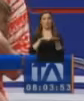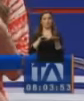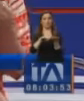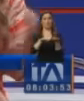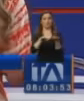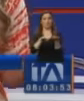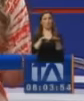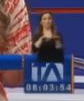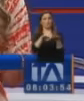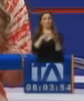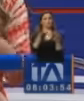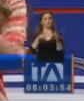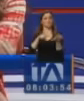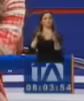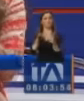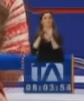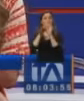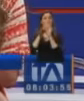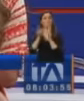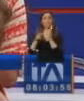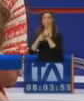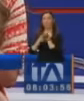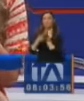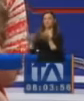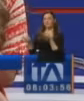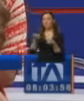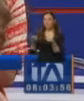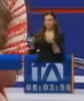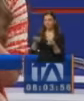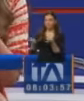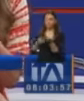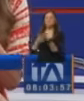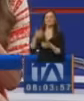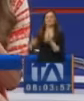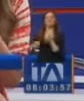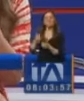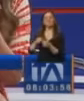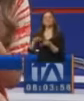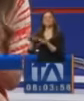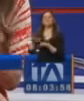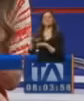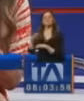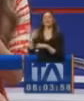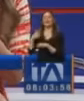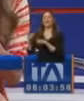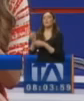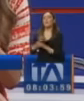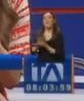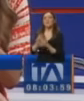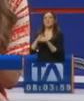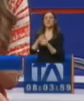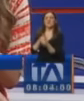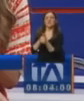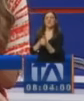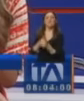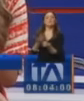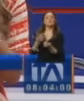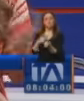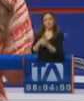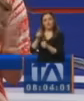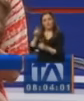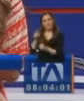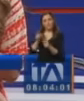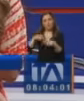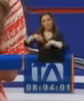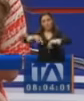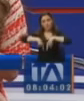unificar y ver cuáles son los sectores que se necesitan. Ahí también hay una polémica, ¿no? ¿Cuáles son realmente los sectores que necesitan ese tipo de movilidad en la capital?